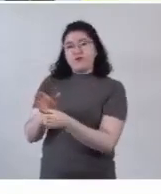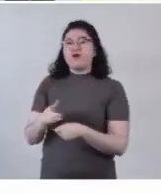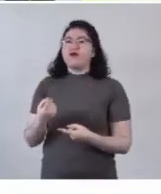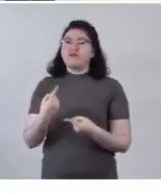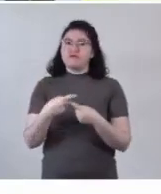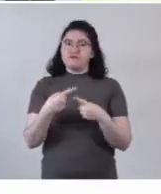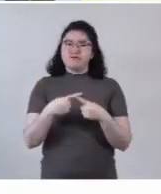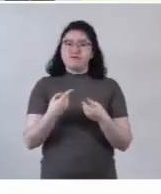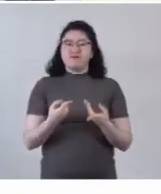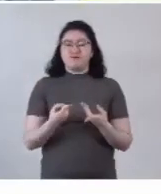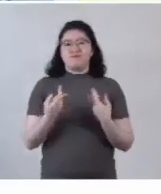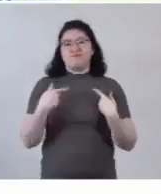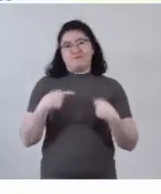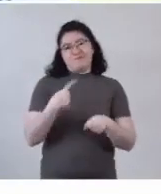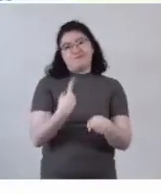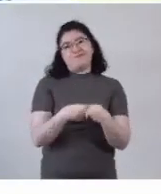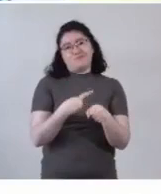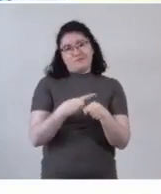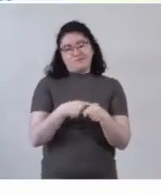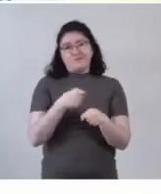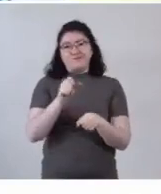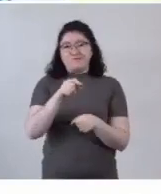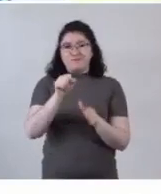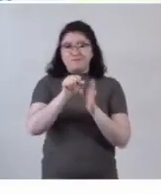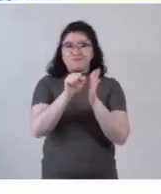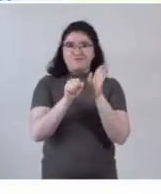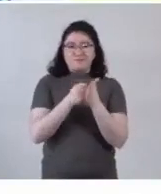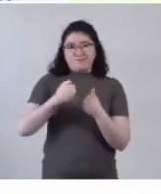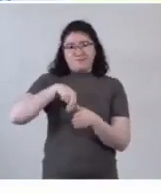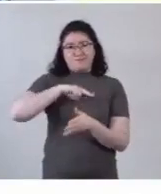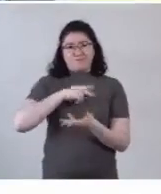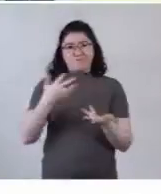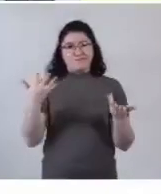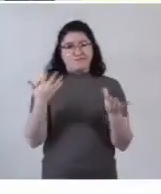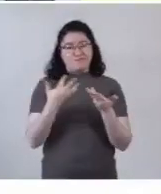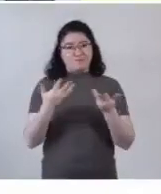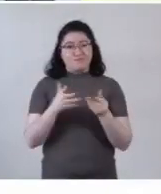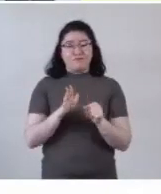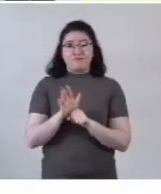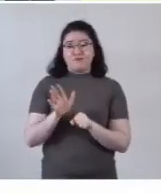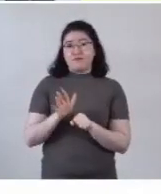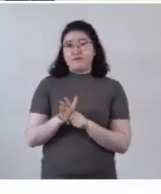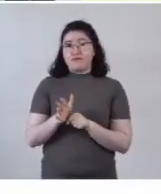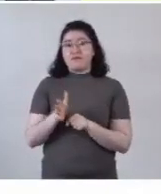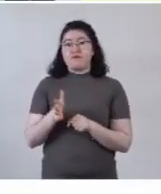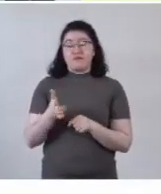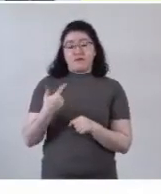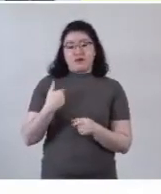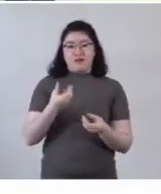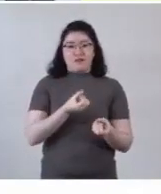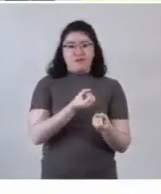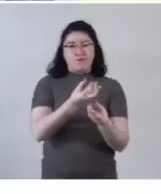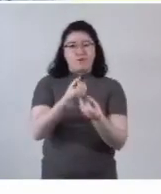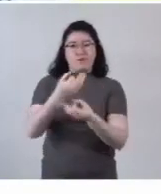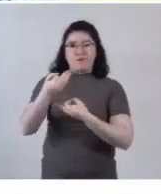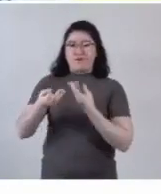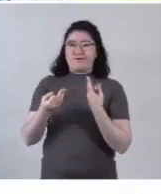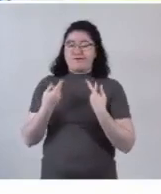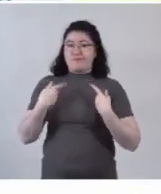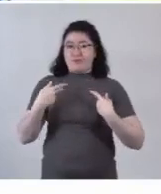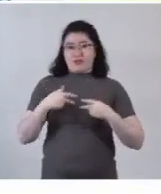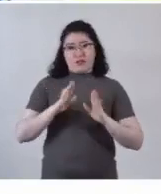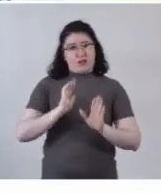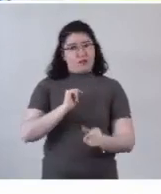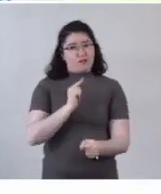los domicilios con el sistema que hemos hecho para distribución de apoyos de todas las personas que clínicamente han